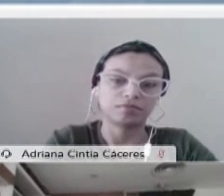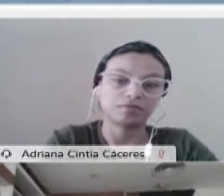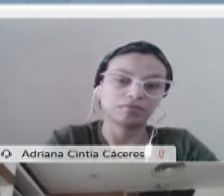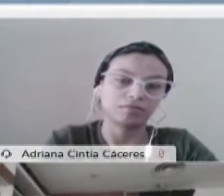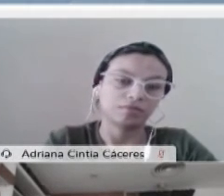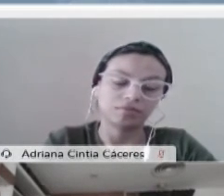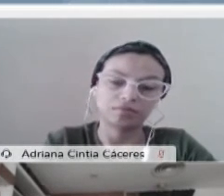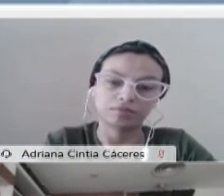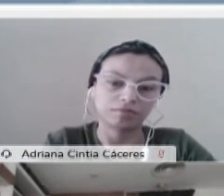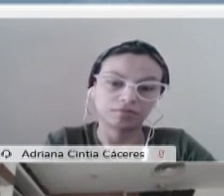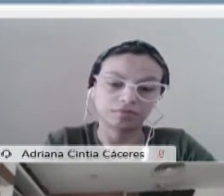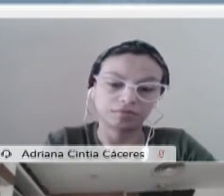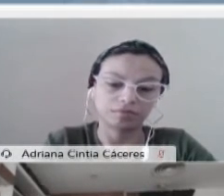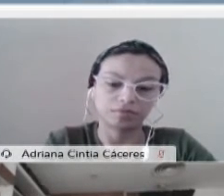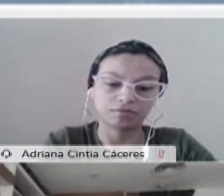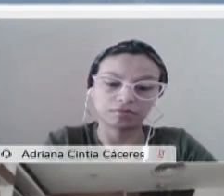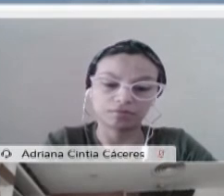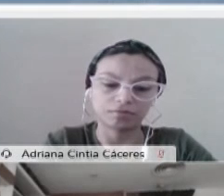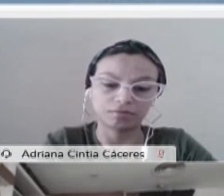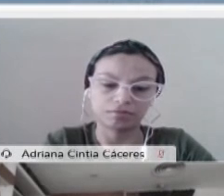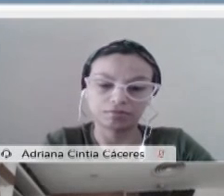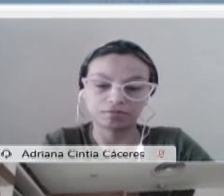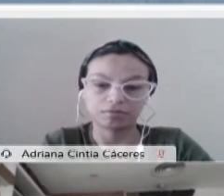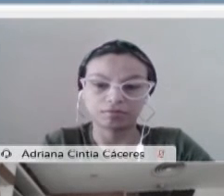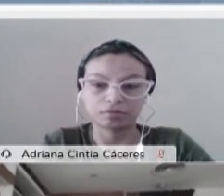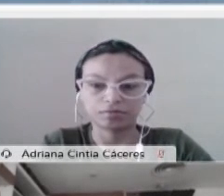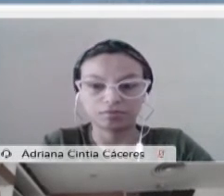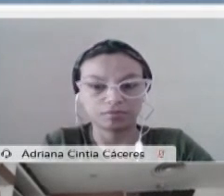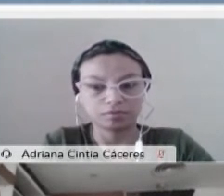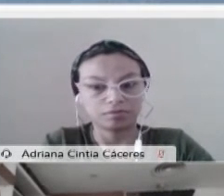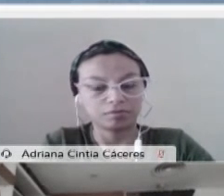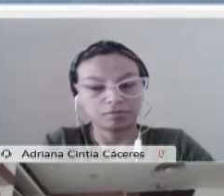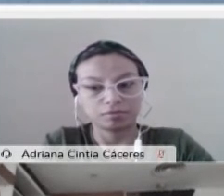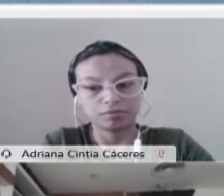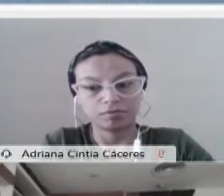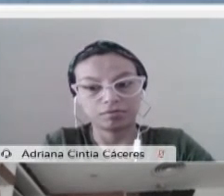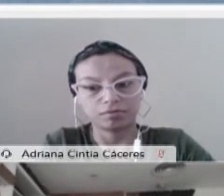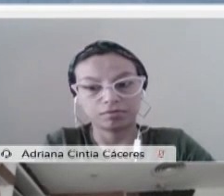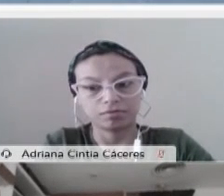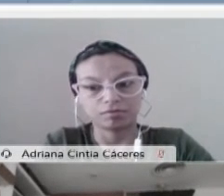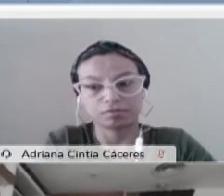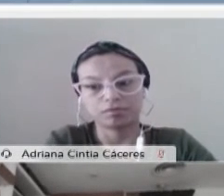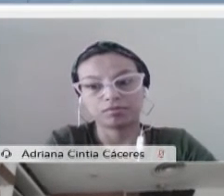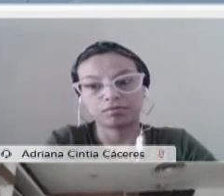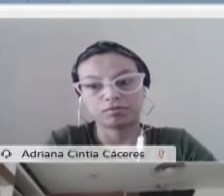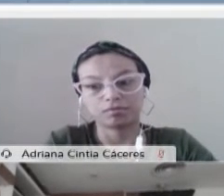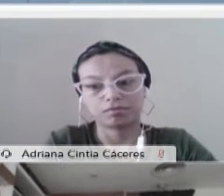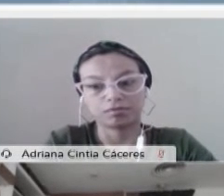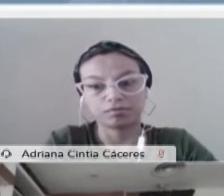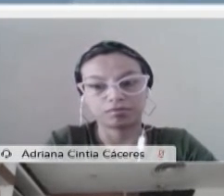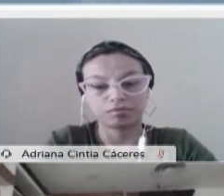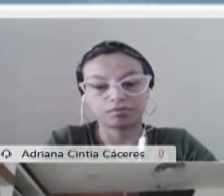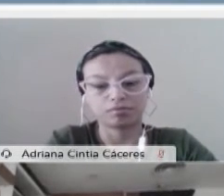está perdiendo uno de los principales territorios simbólicos de su propio relato identitario, que es el cuerpo de la